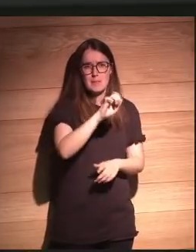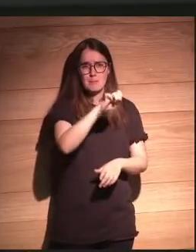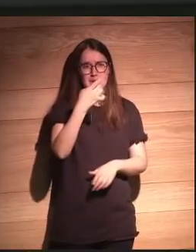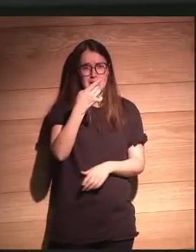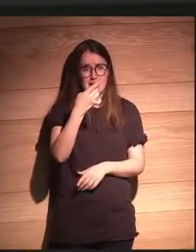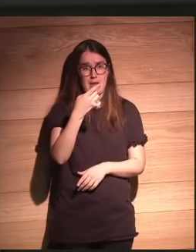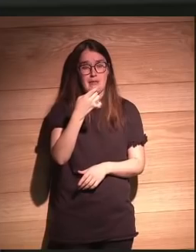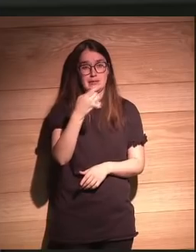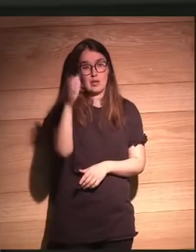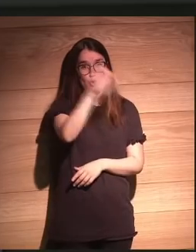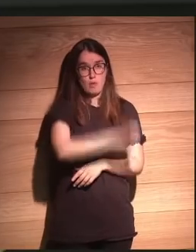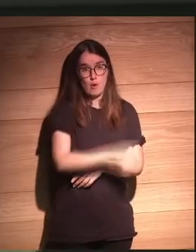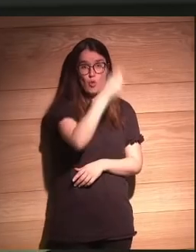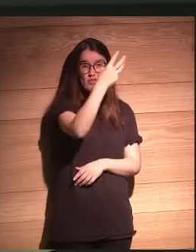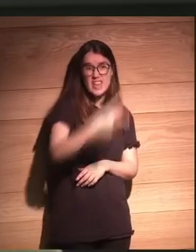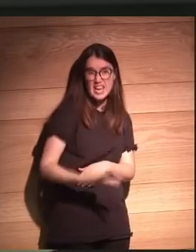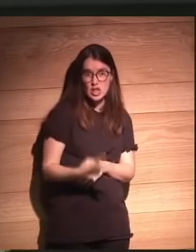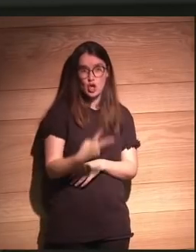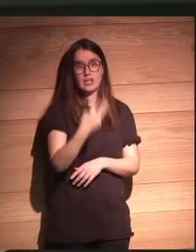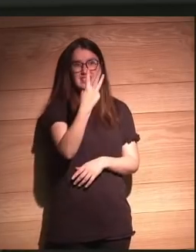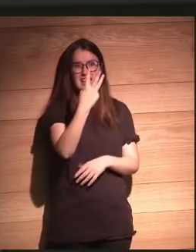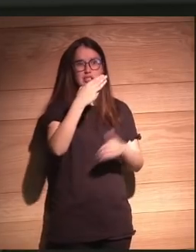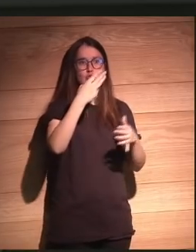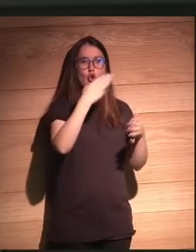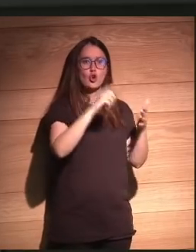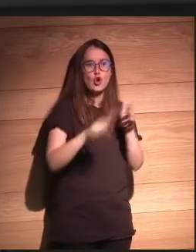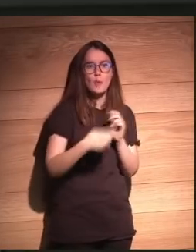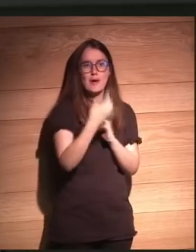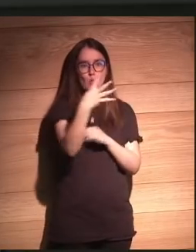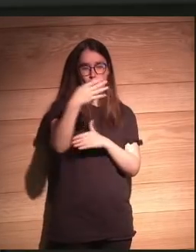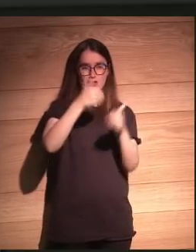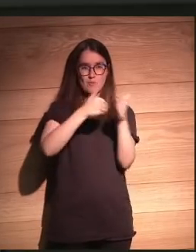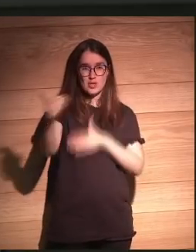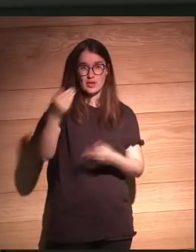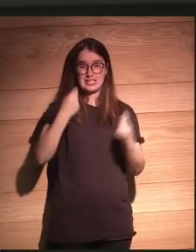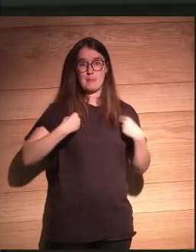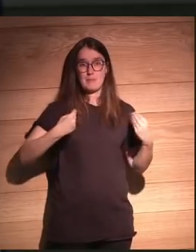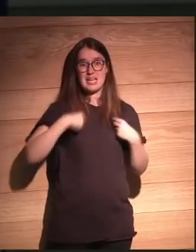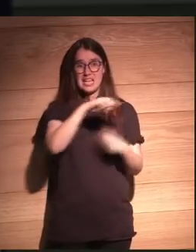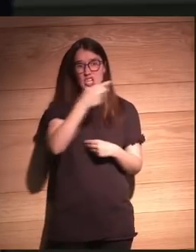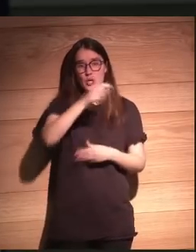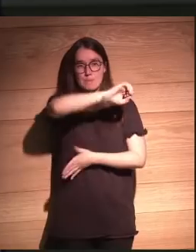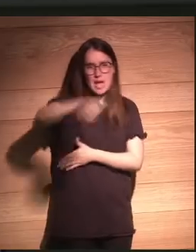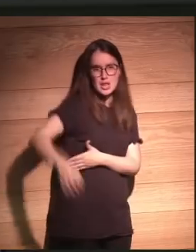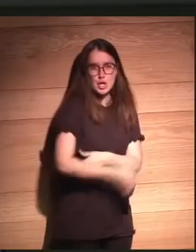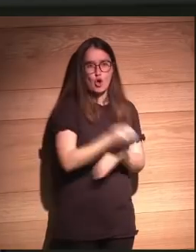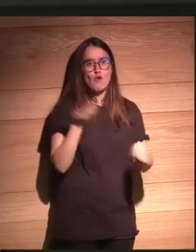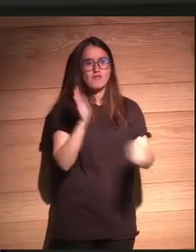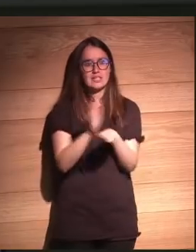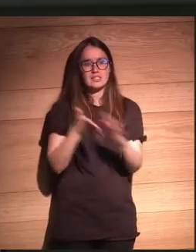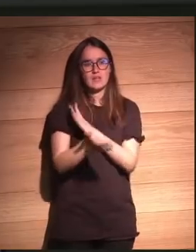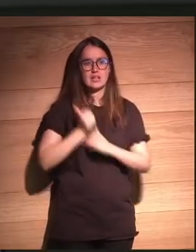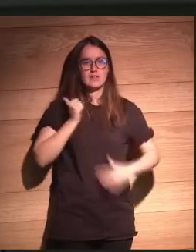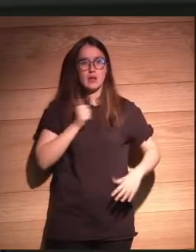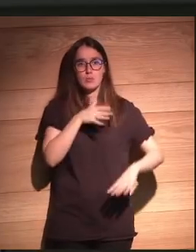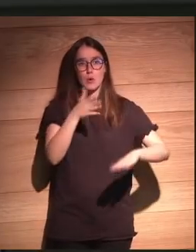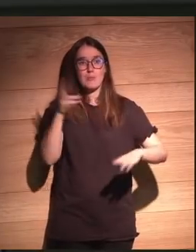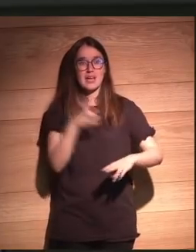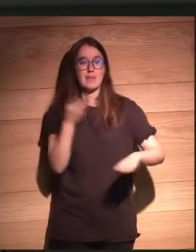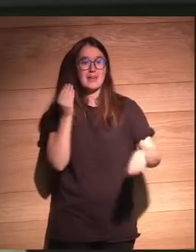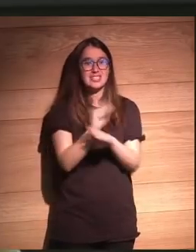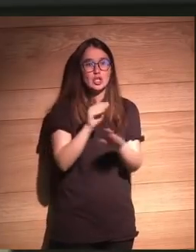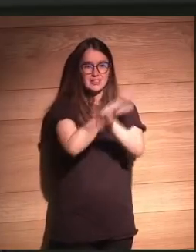la vivienda vacía de Europa está en España, 3,4 millones de viviendas vacías. La oferta también es artificial porque es fruto de inversiones internacionales,